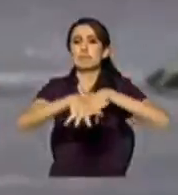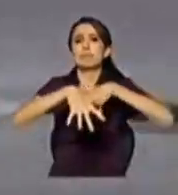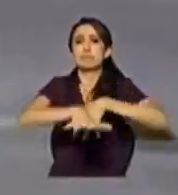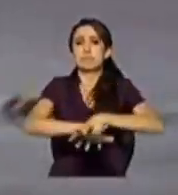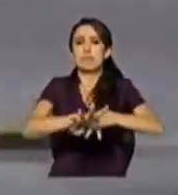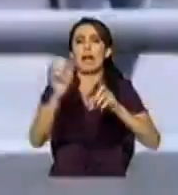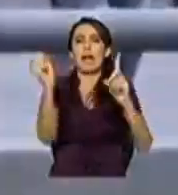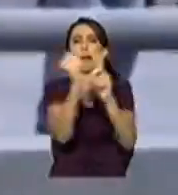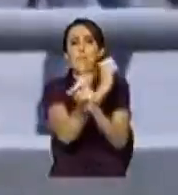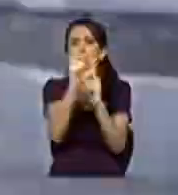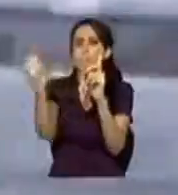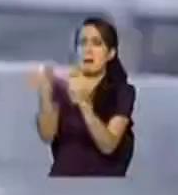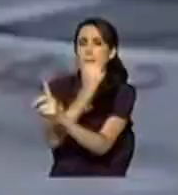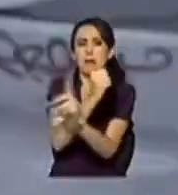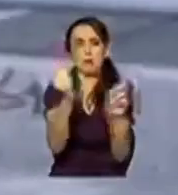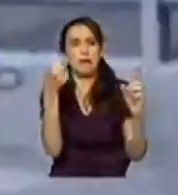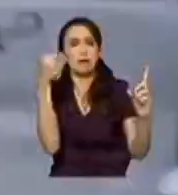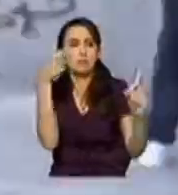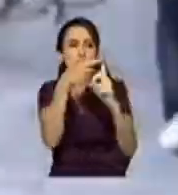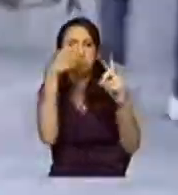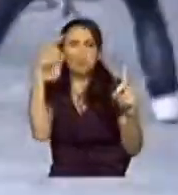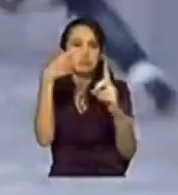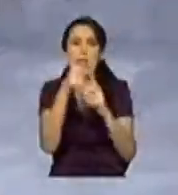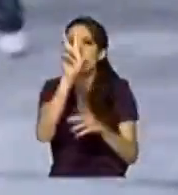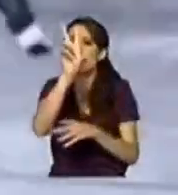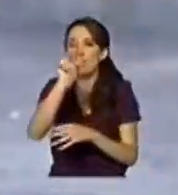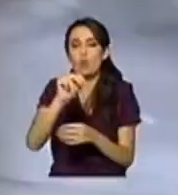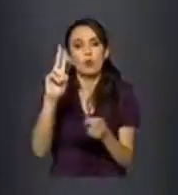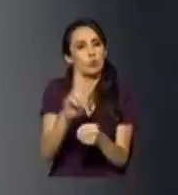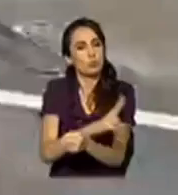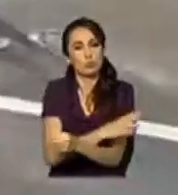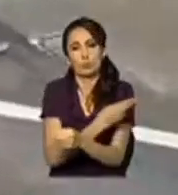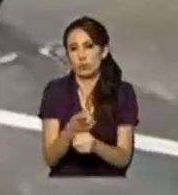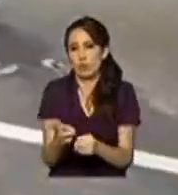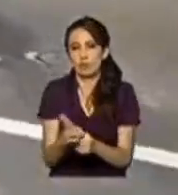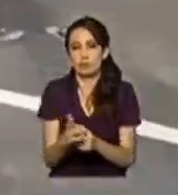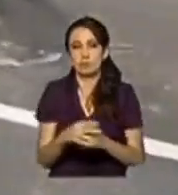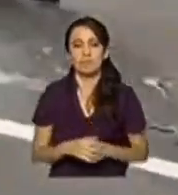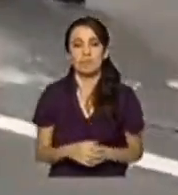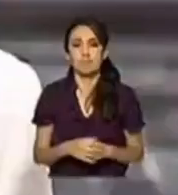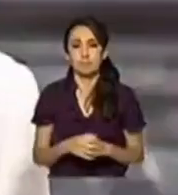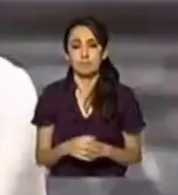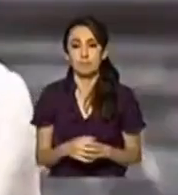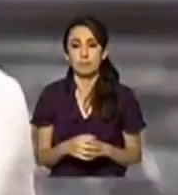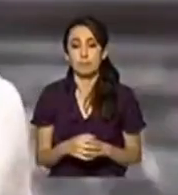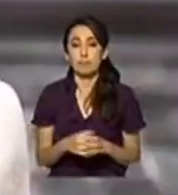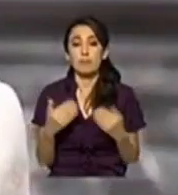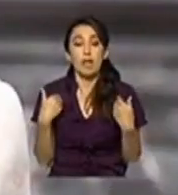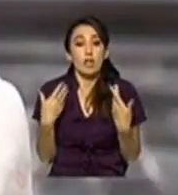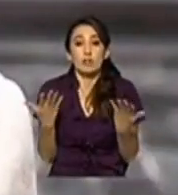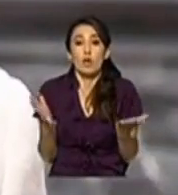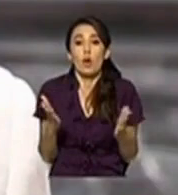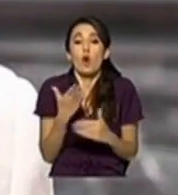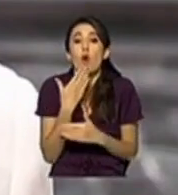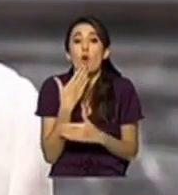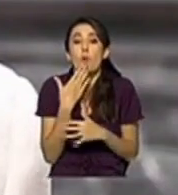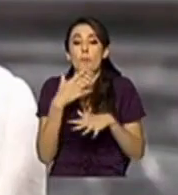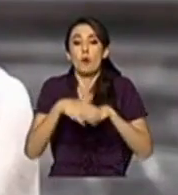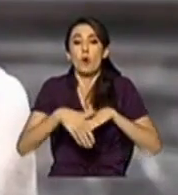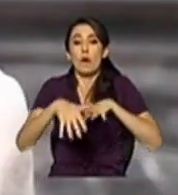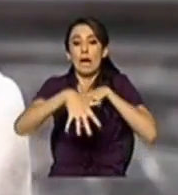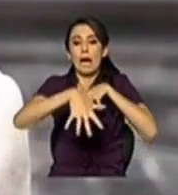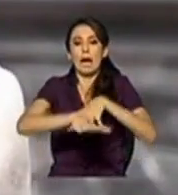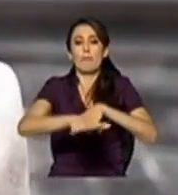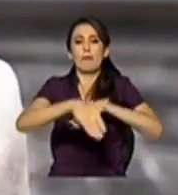como escudo para causar manifestaciones violentas y caos en el país. No sacamos nada estando de la acera de al